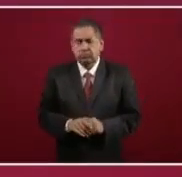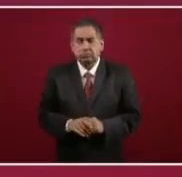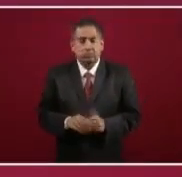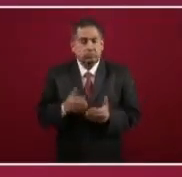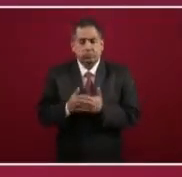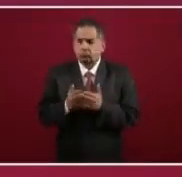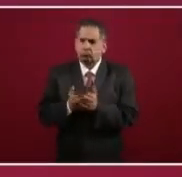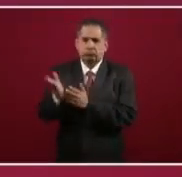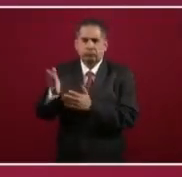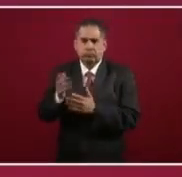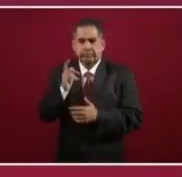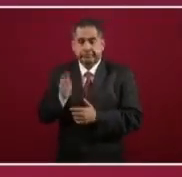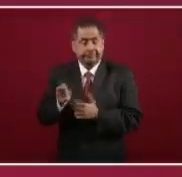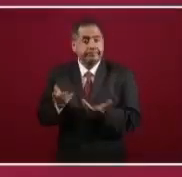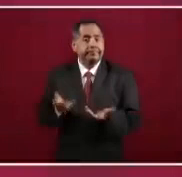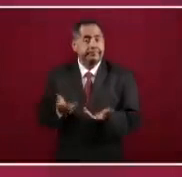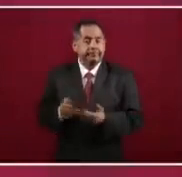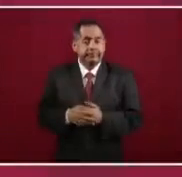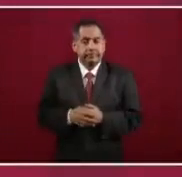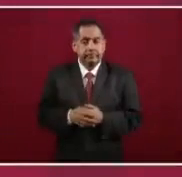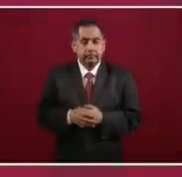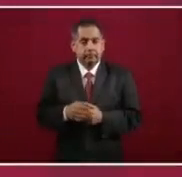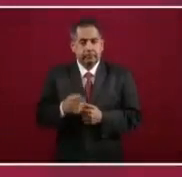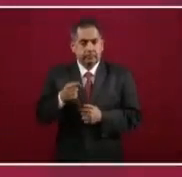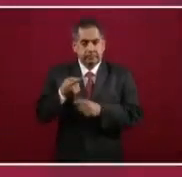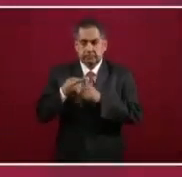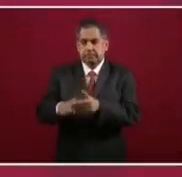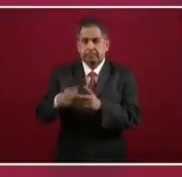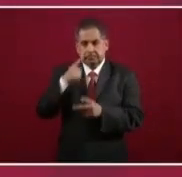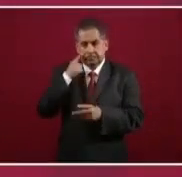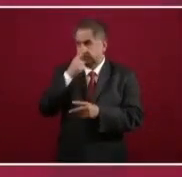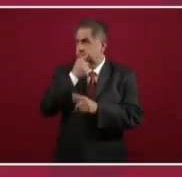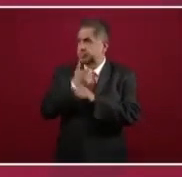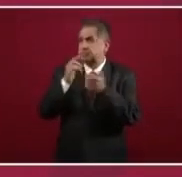y además hay democracia